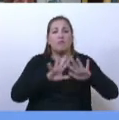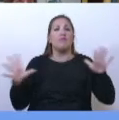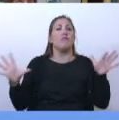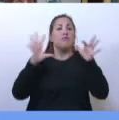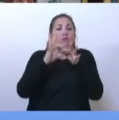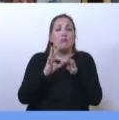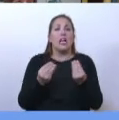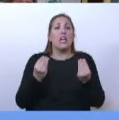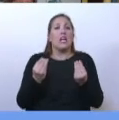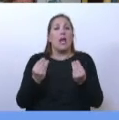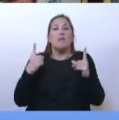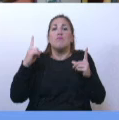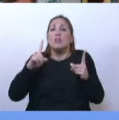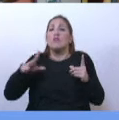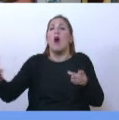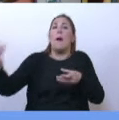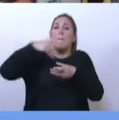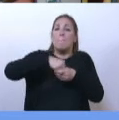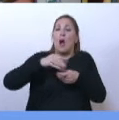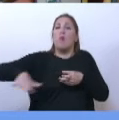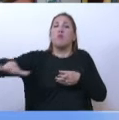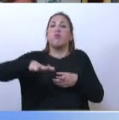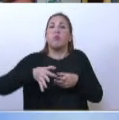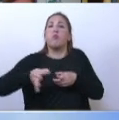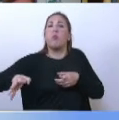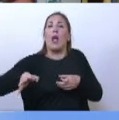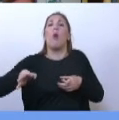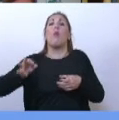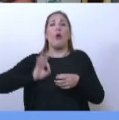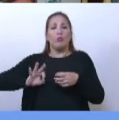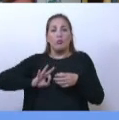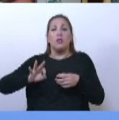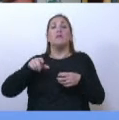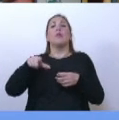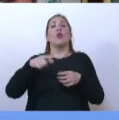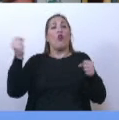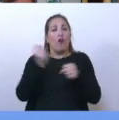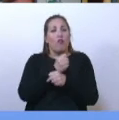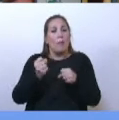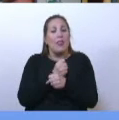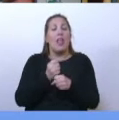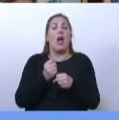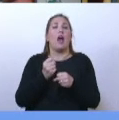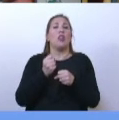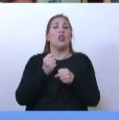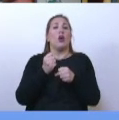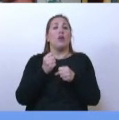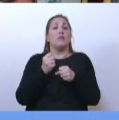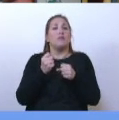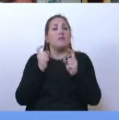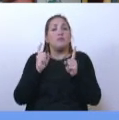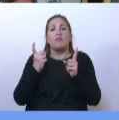de los pueblos originarios confirmando y reiterando de manera esta